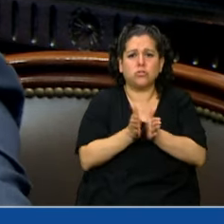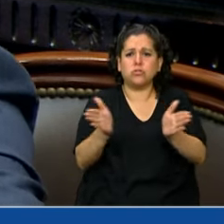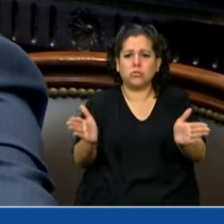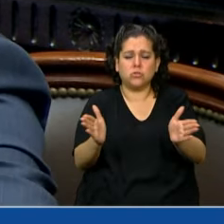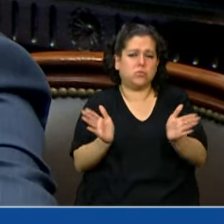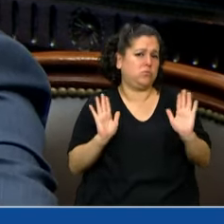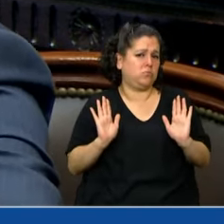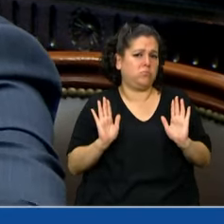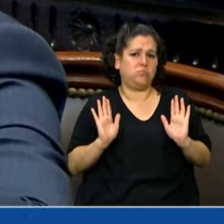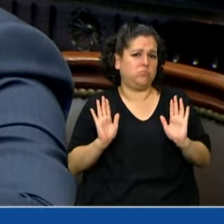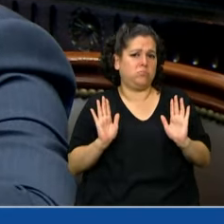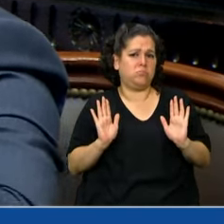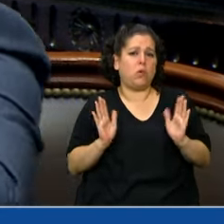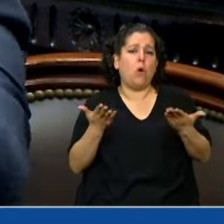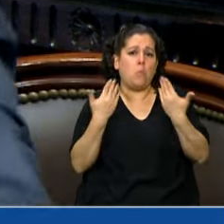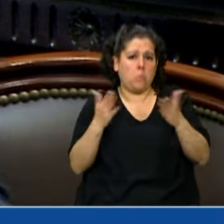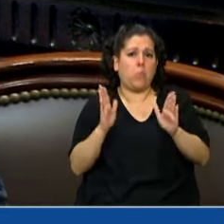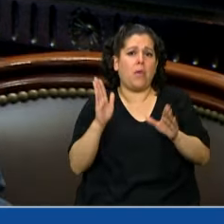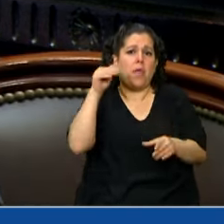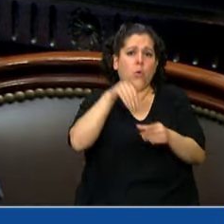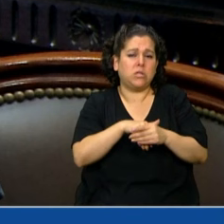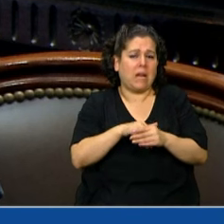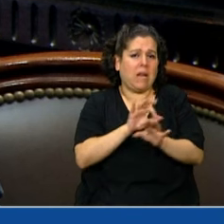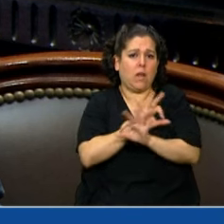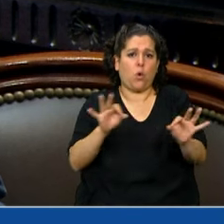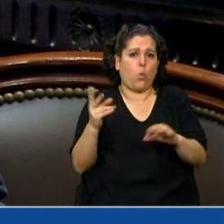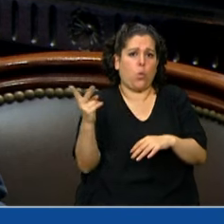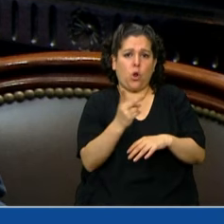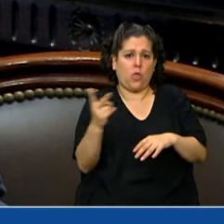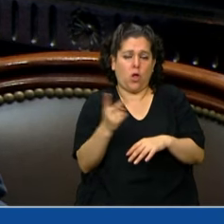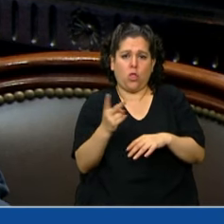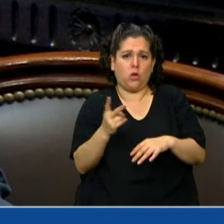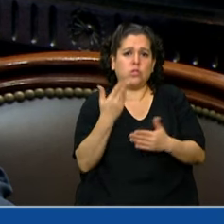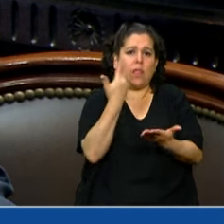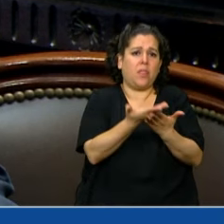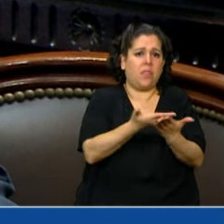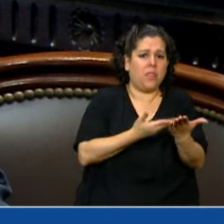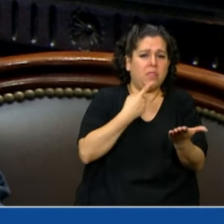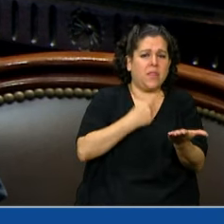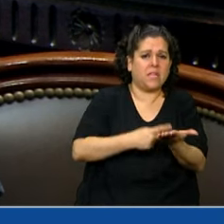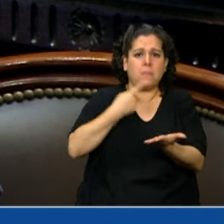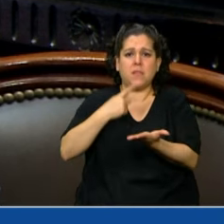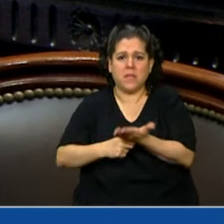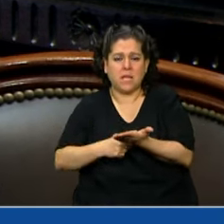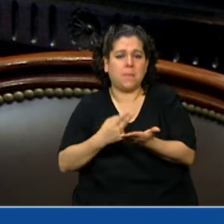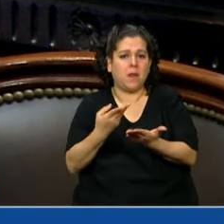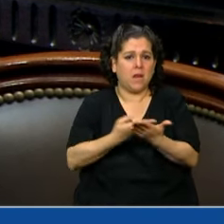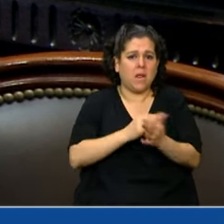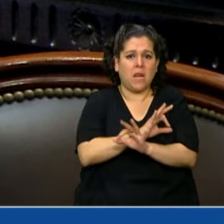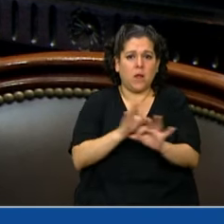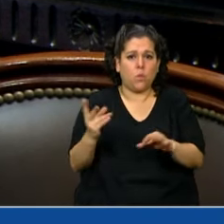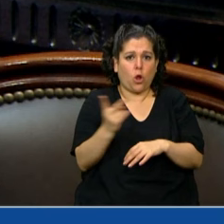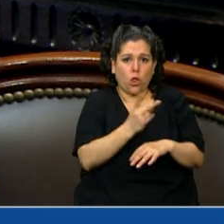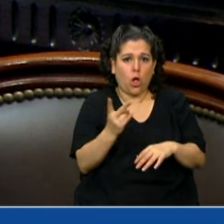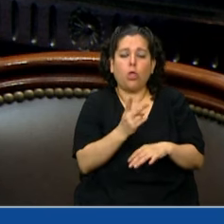e inclusive Ninguno de los dictámenes en tratamiento es votar a favor de la